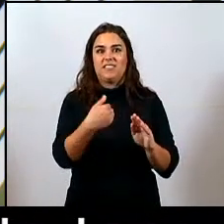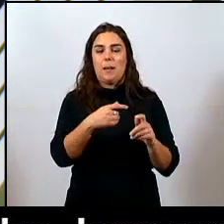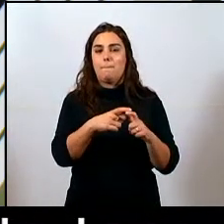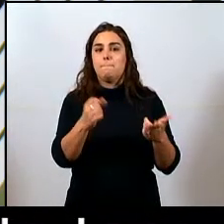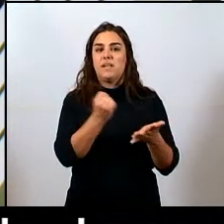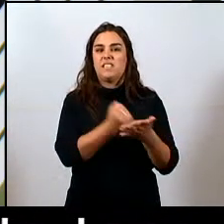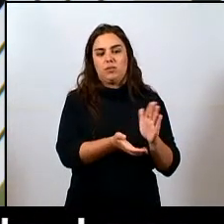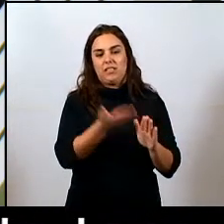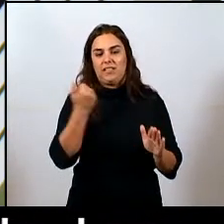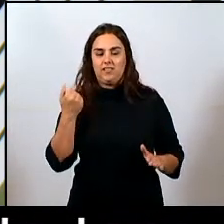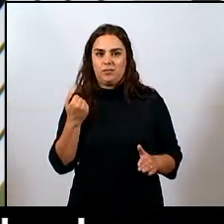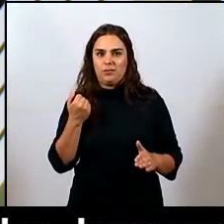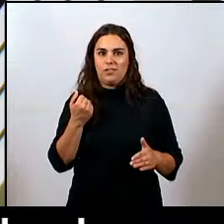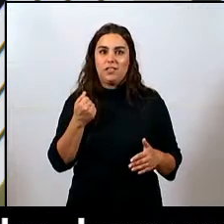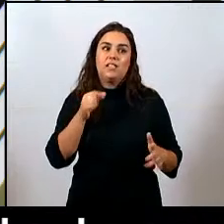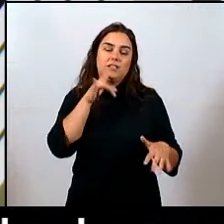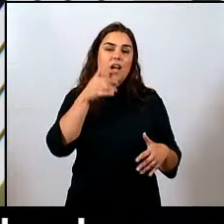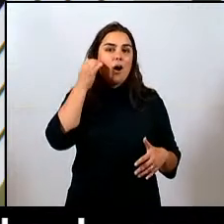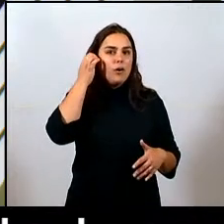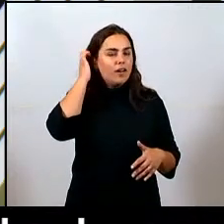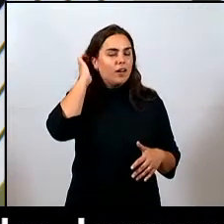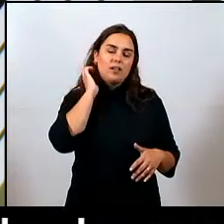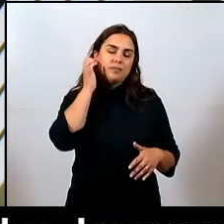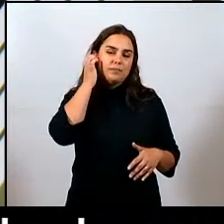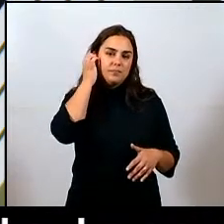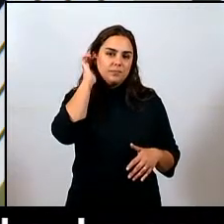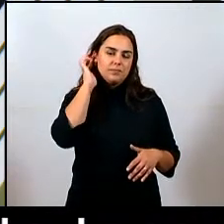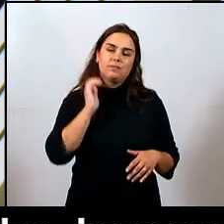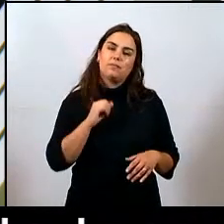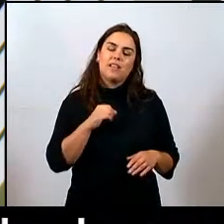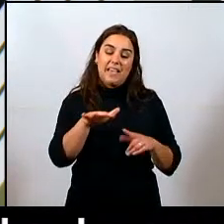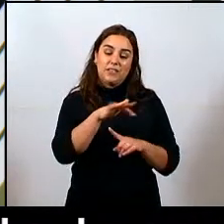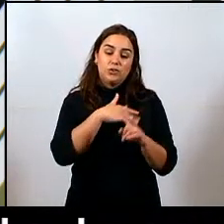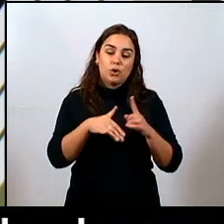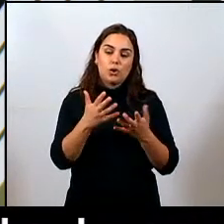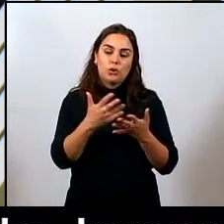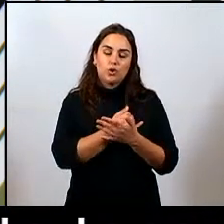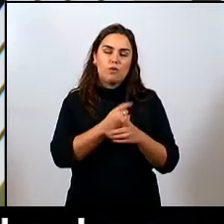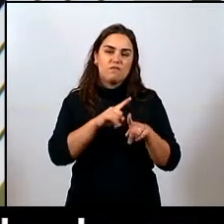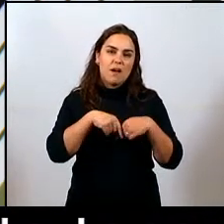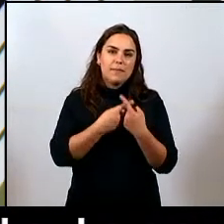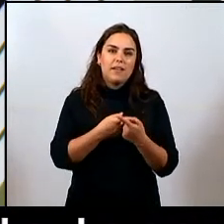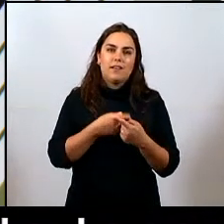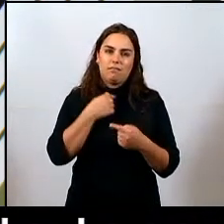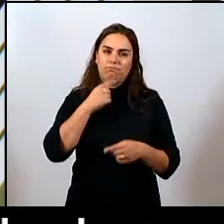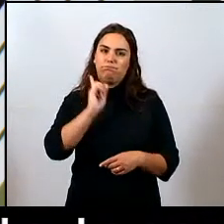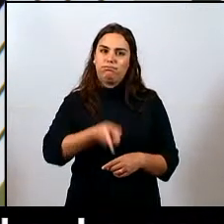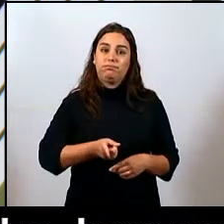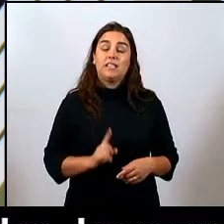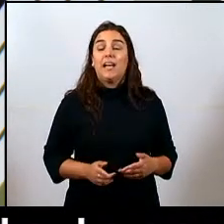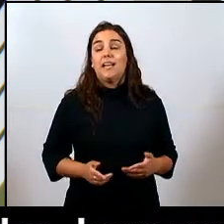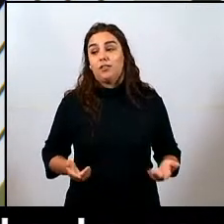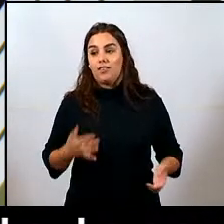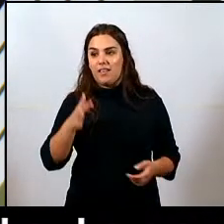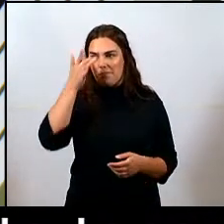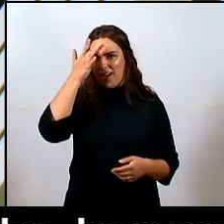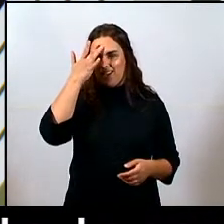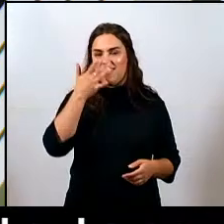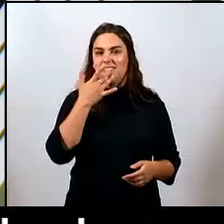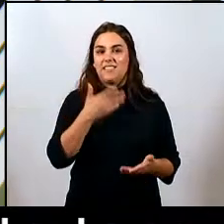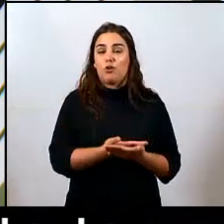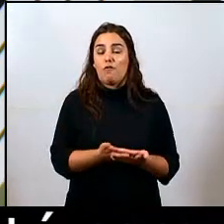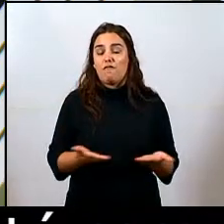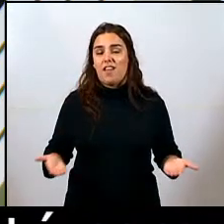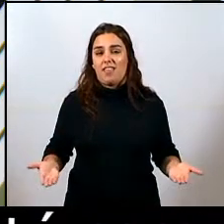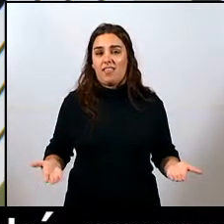pasaporte y está ahora mismo, como todo su entorno familiar, imputado. Imagínense si las personas de máxima confianza